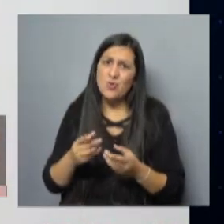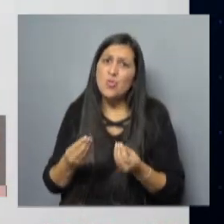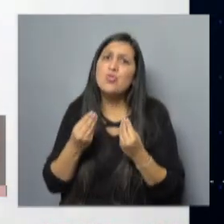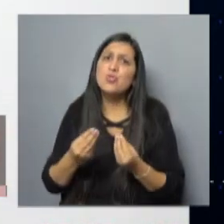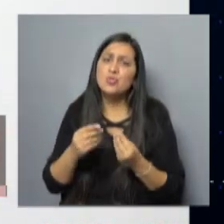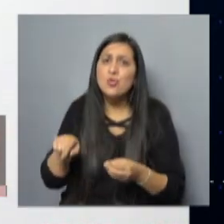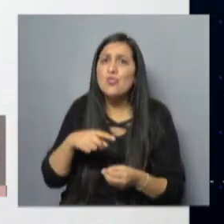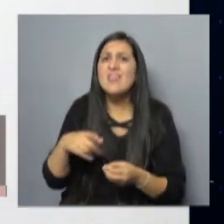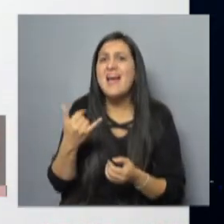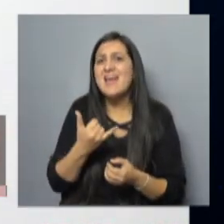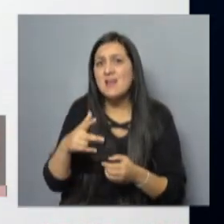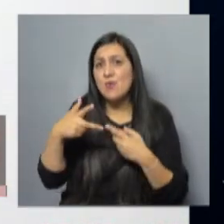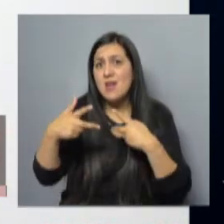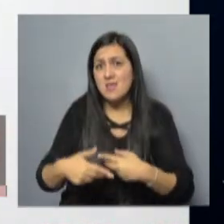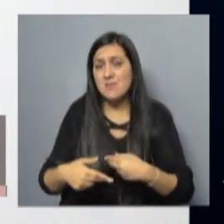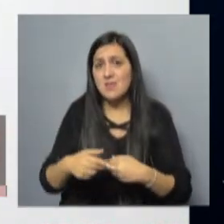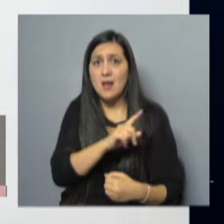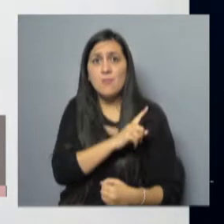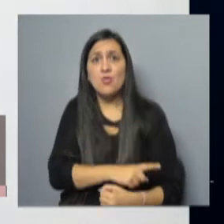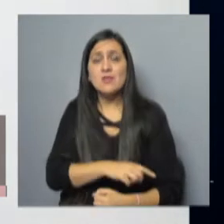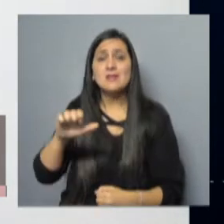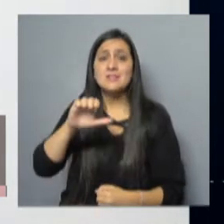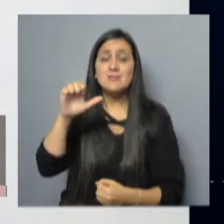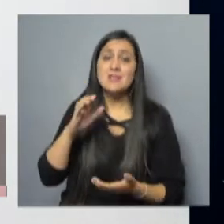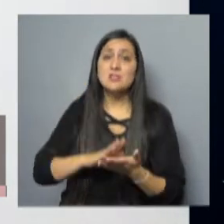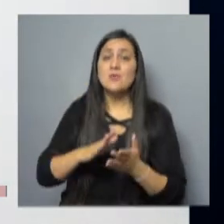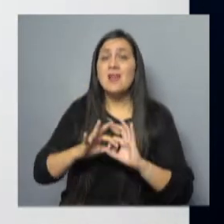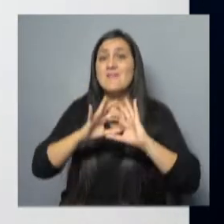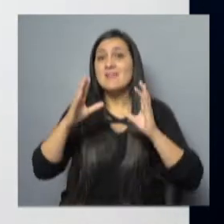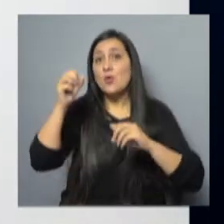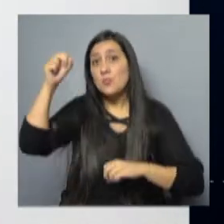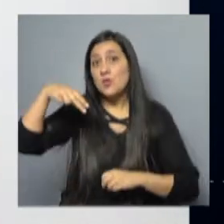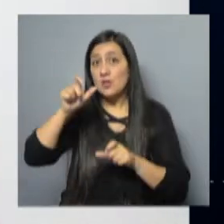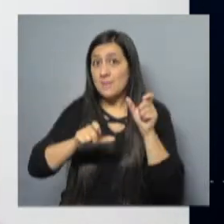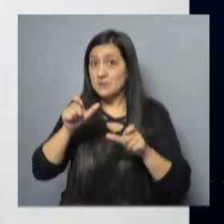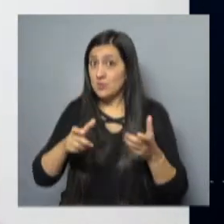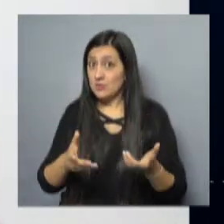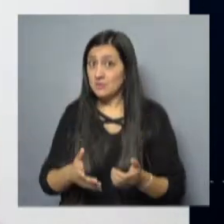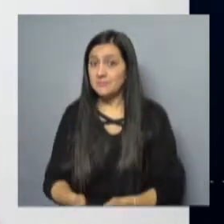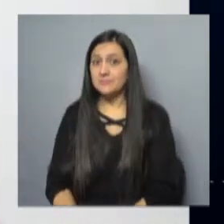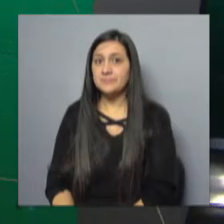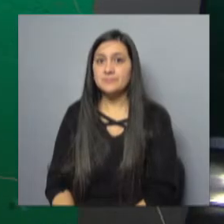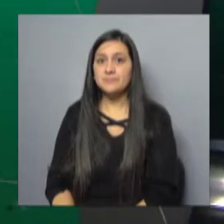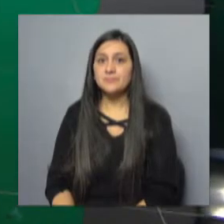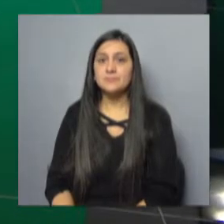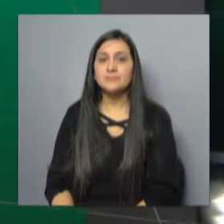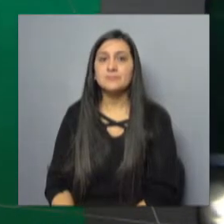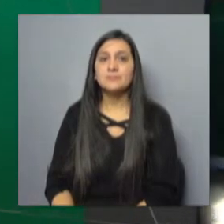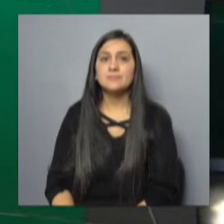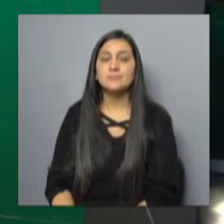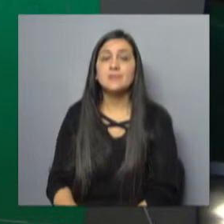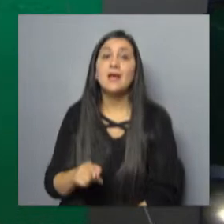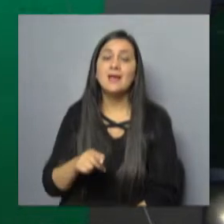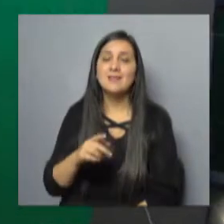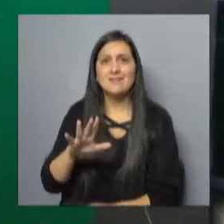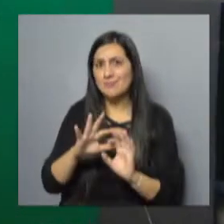límite a el poder de las empresas sobre la libertad de opinión de las personas segundos lo estábamos viendo